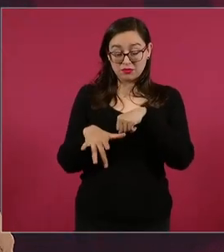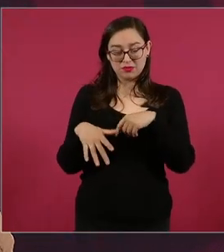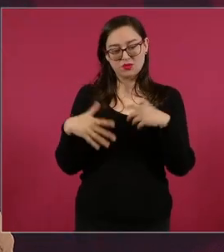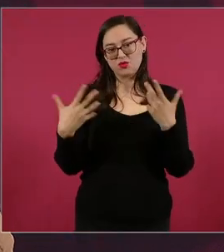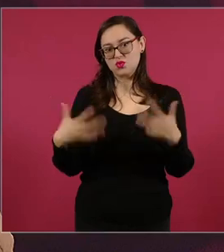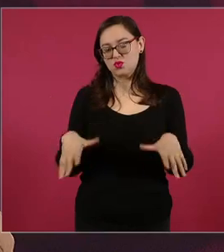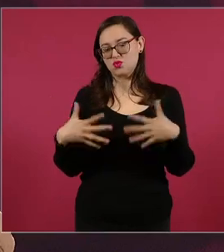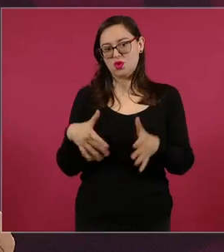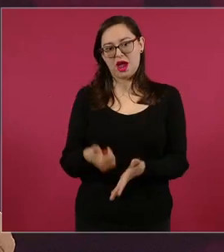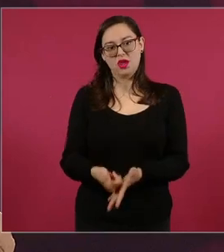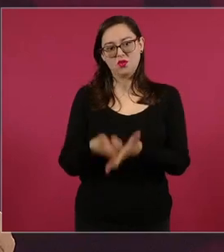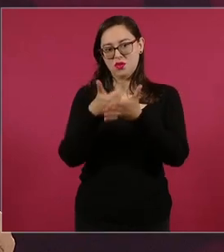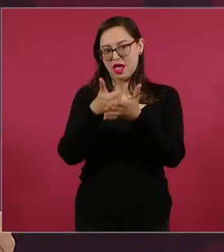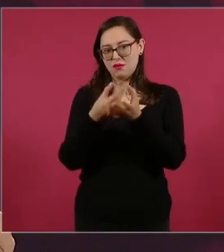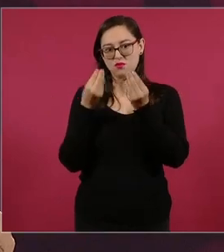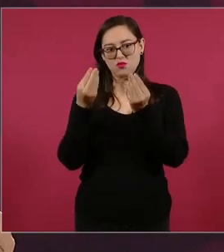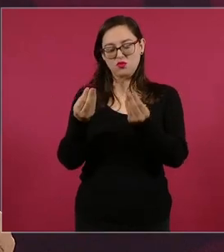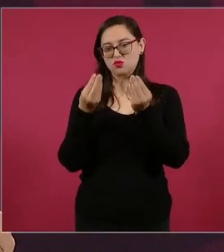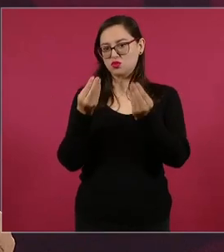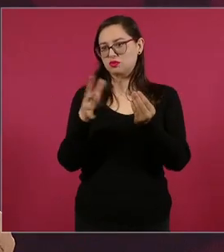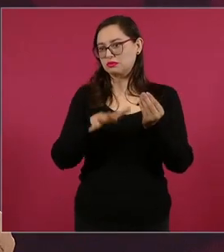De Iztapaluca,